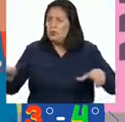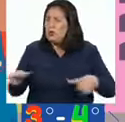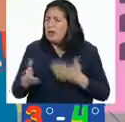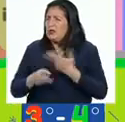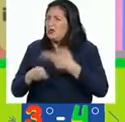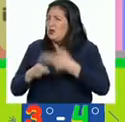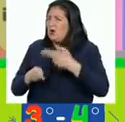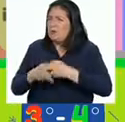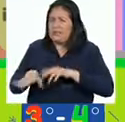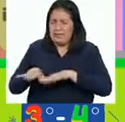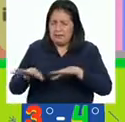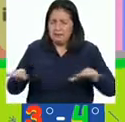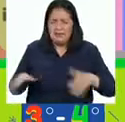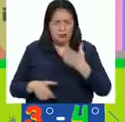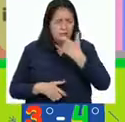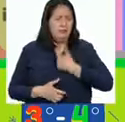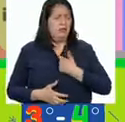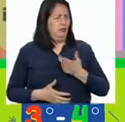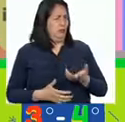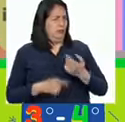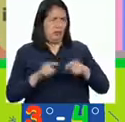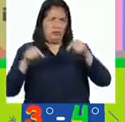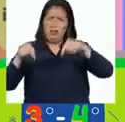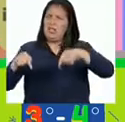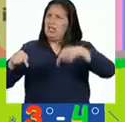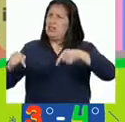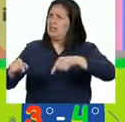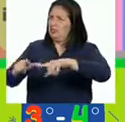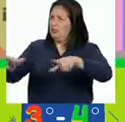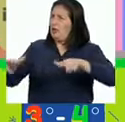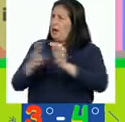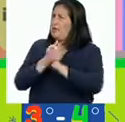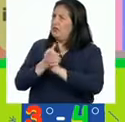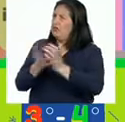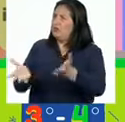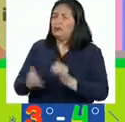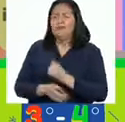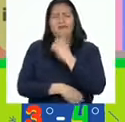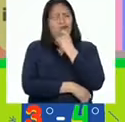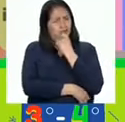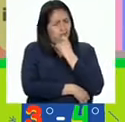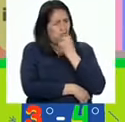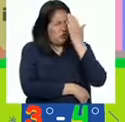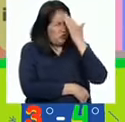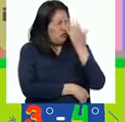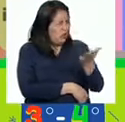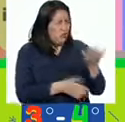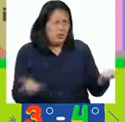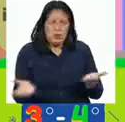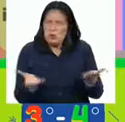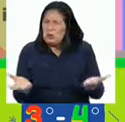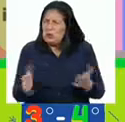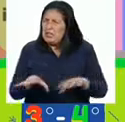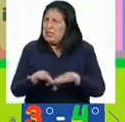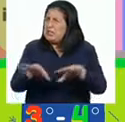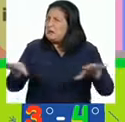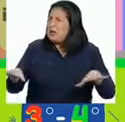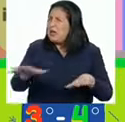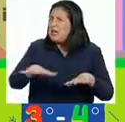Personal! ¿Espacio Personal? ¡Pero este es el Espacio Amistoso! ¿Saben dónde está el Espacio Personal?